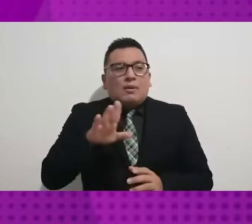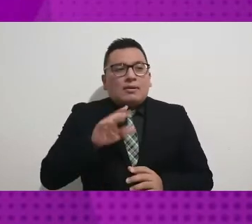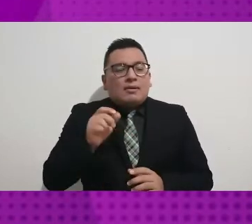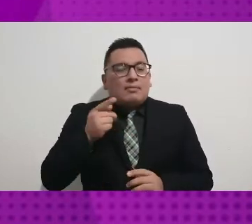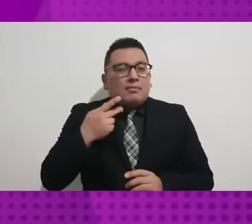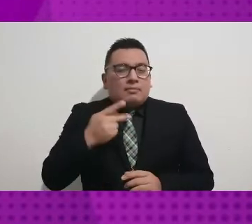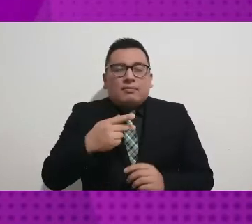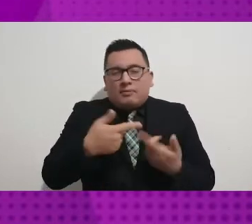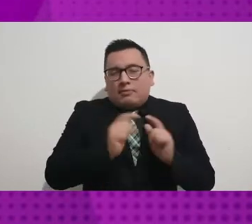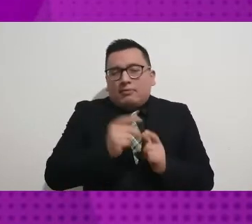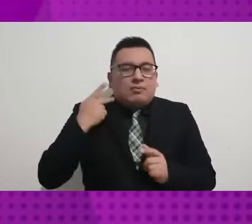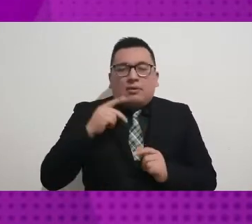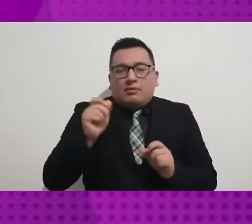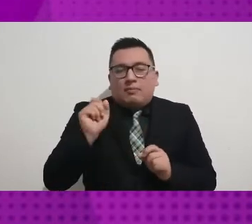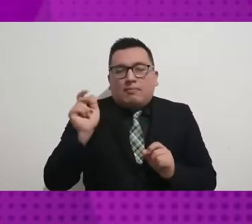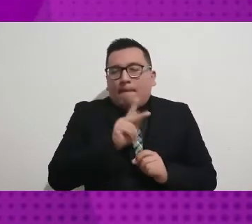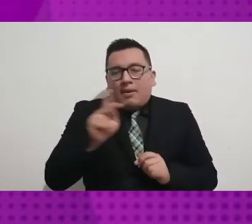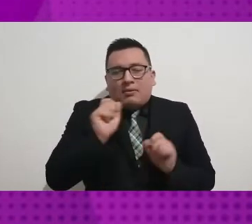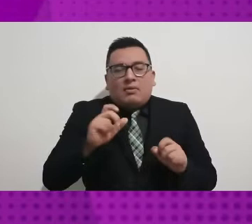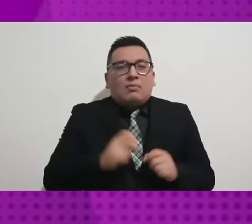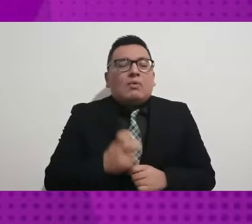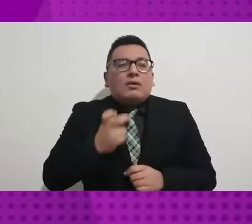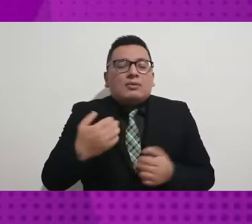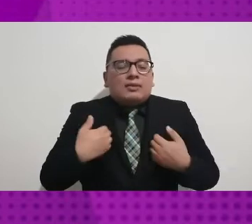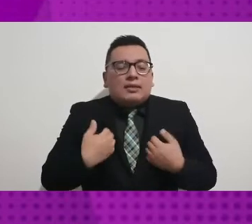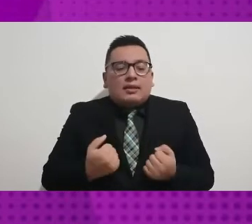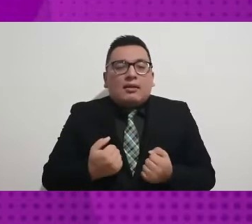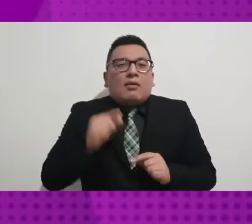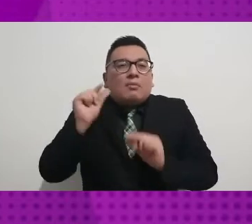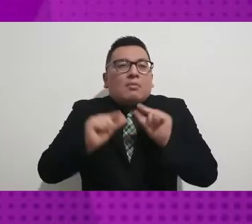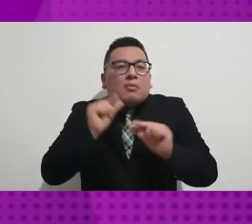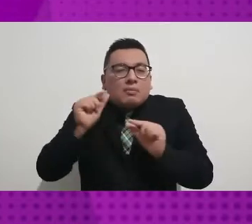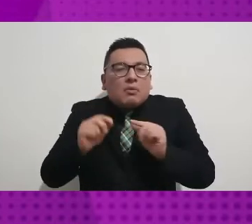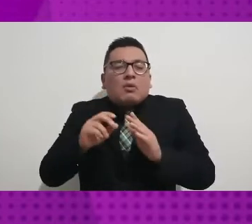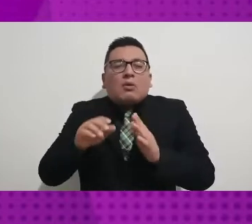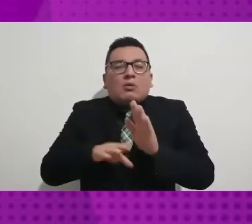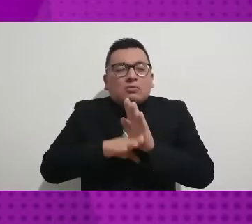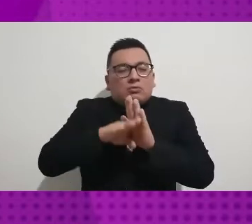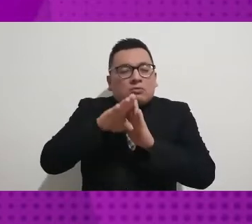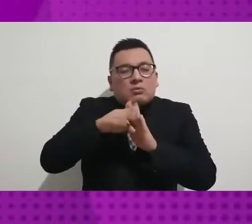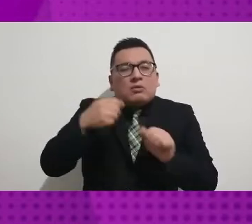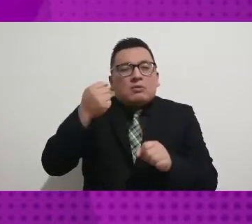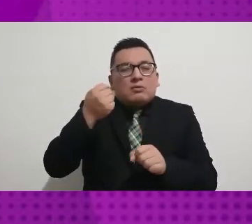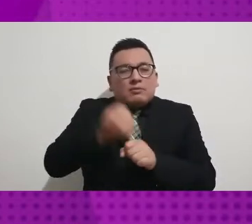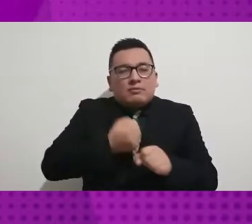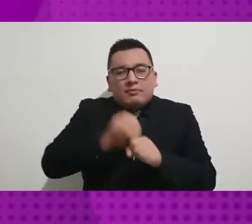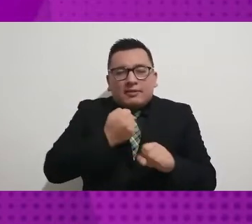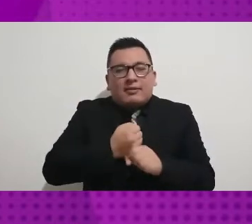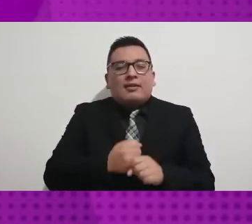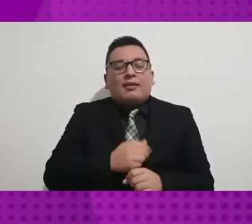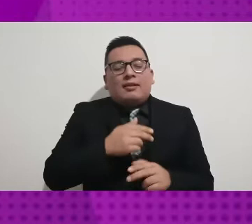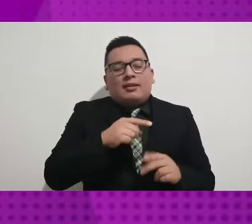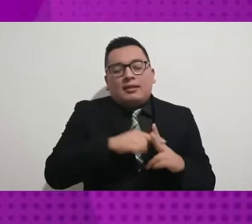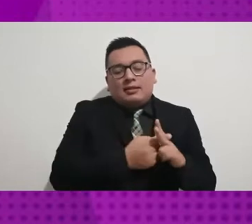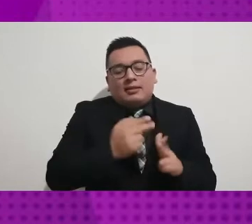también y se relaciona con las candidaturas partidistas, nos ayuda a entender que es un modelo que se ha ido perfeccionando de 2012 a la fecha,